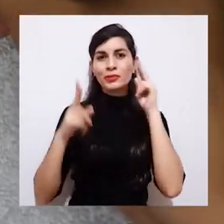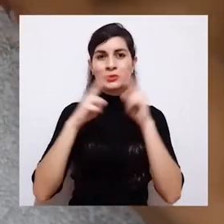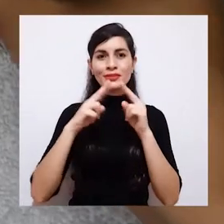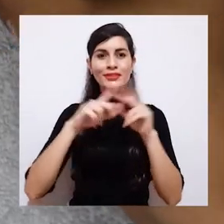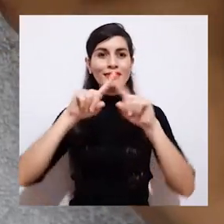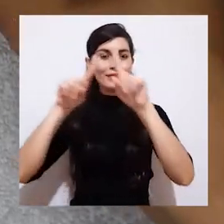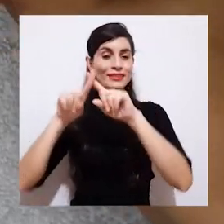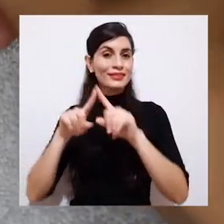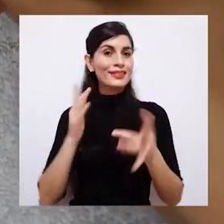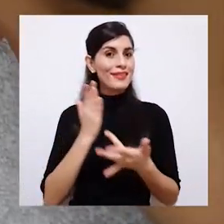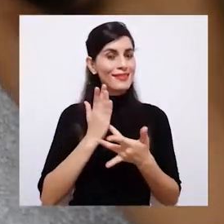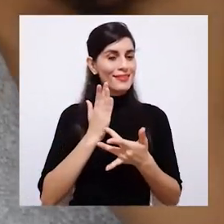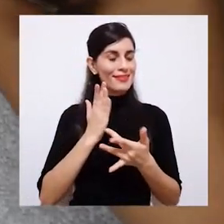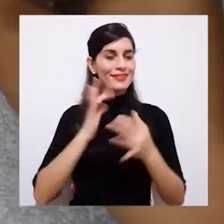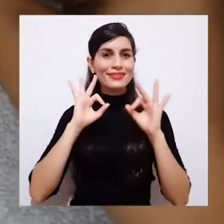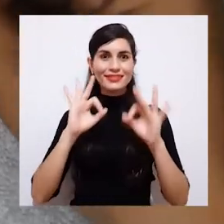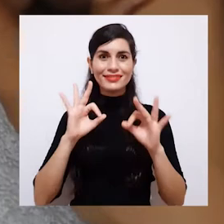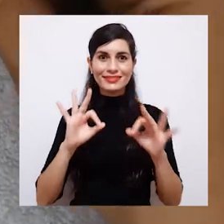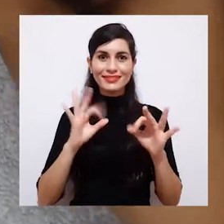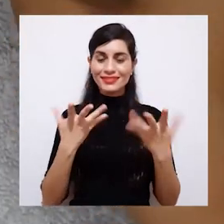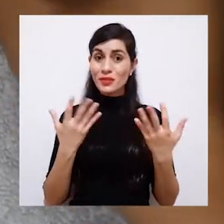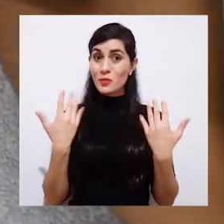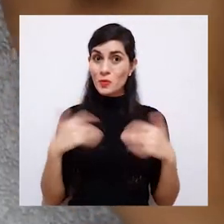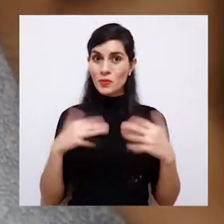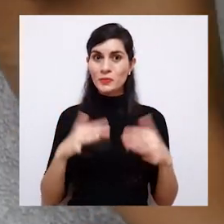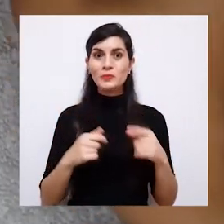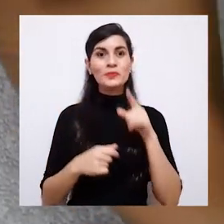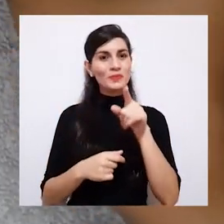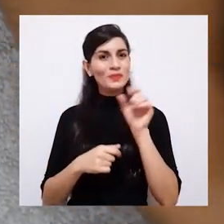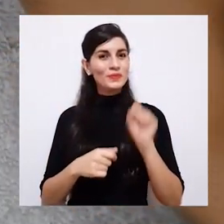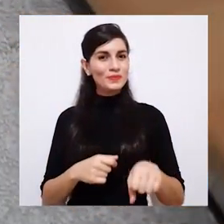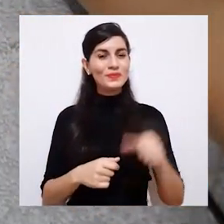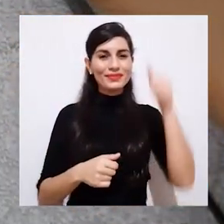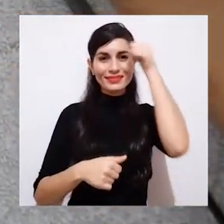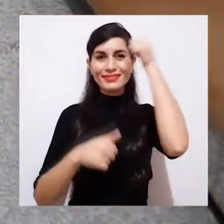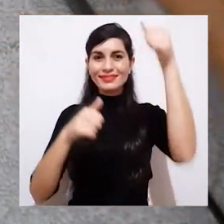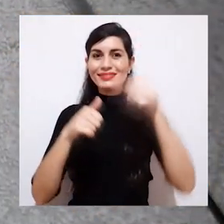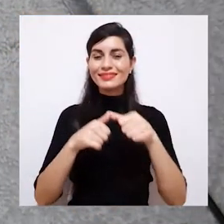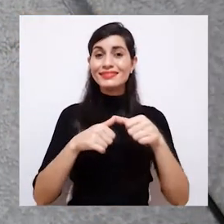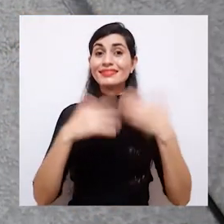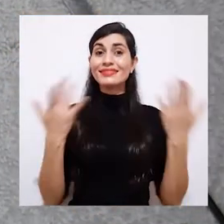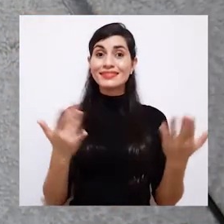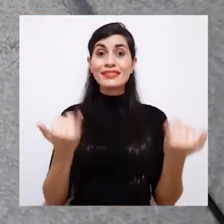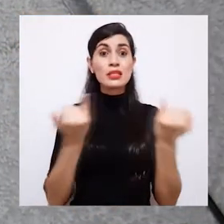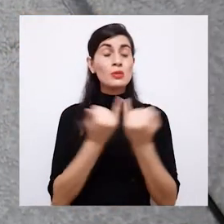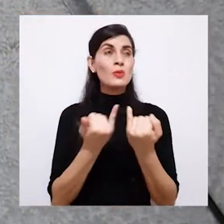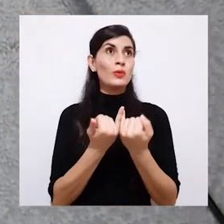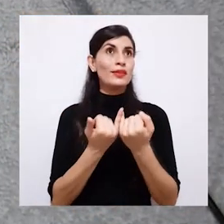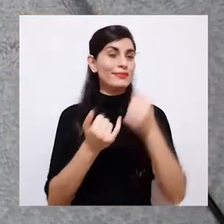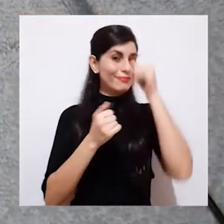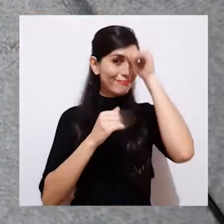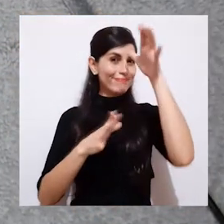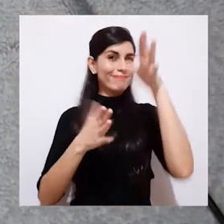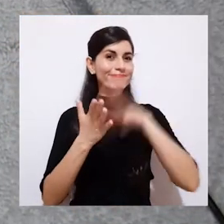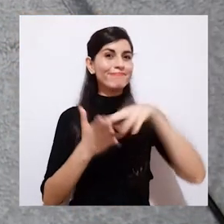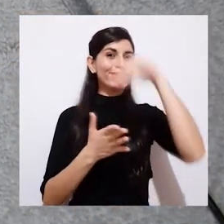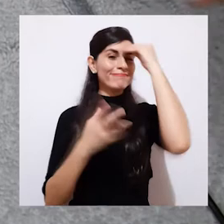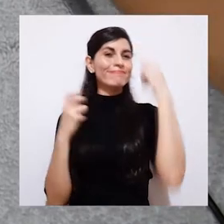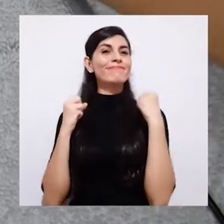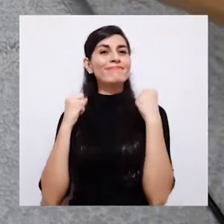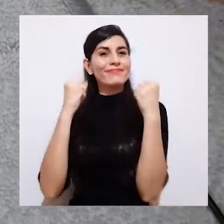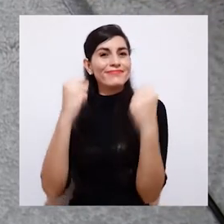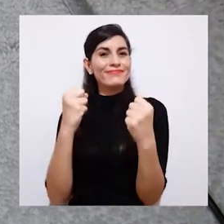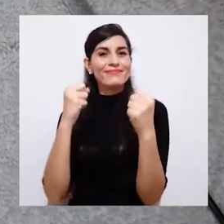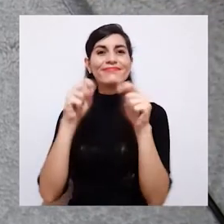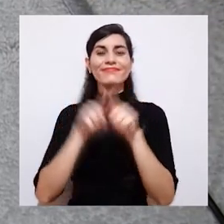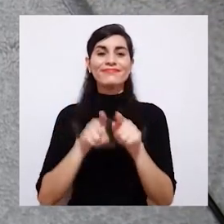sobre diferentes técnicas y maquillajes te da un valor agregado. Así que también recuerden que lo que es el conocimiento es poder. Y